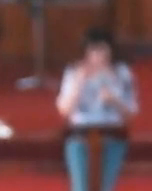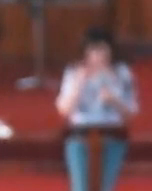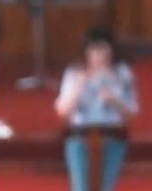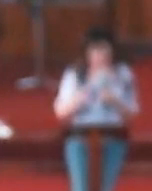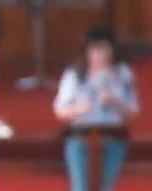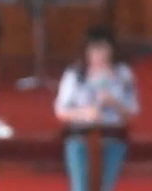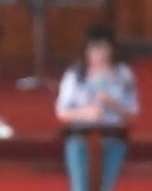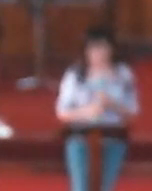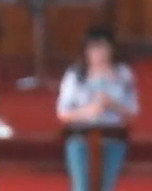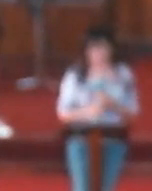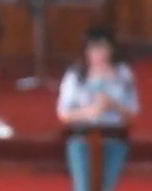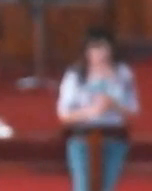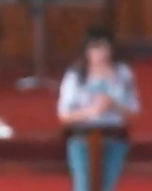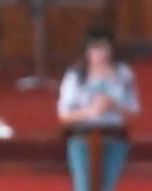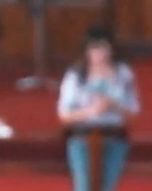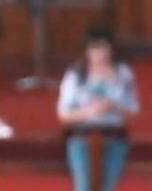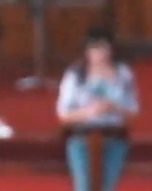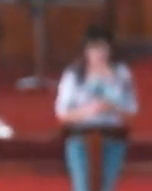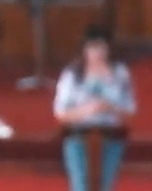passage. Vamos a tomar unos minutos.